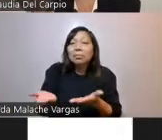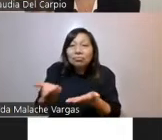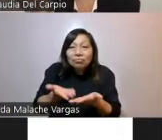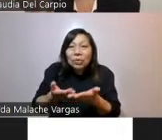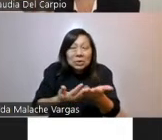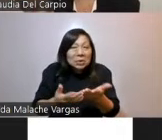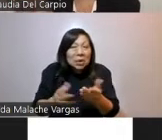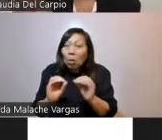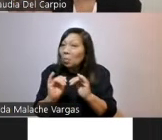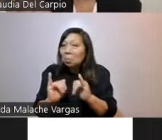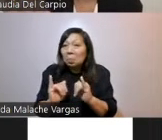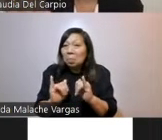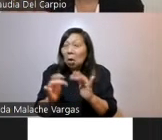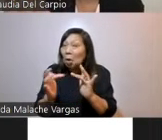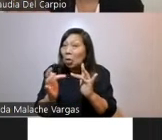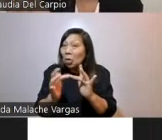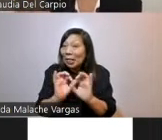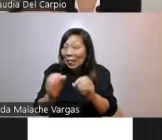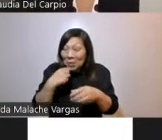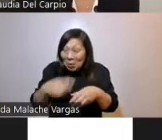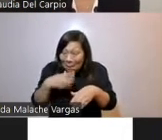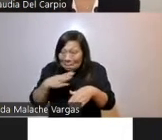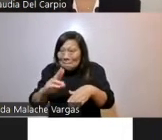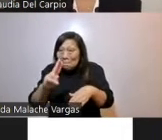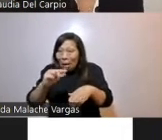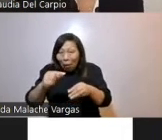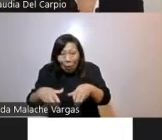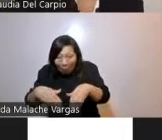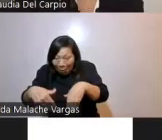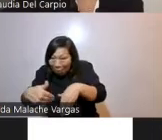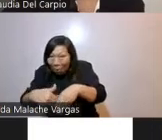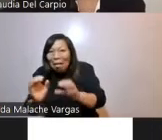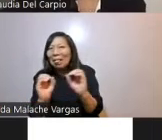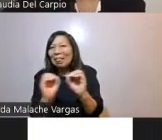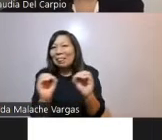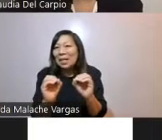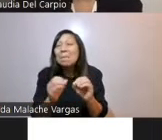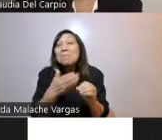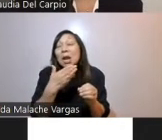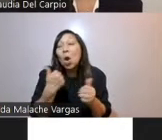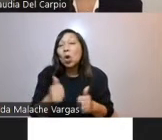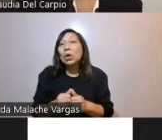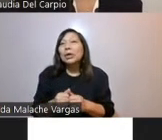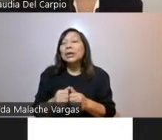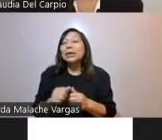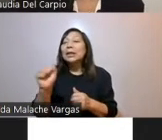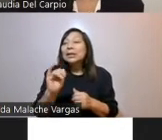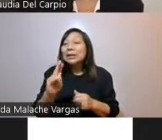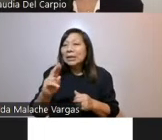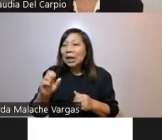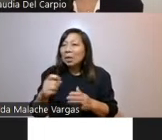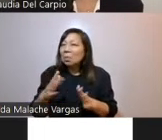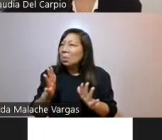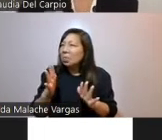sangre, no la mantiene en contacto con la vagina. Y si bien está hecha, bueno, de silicona,